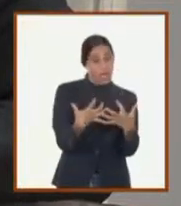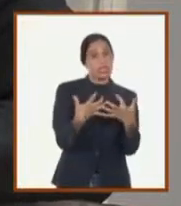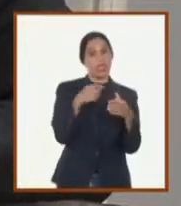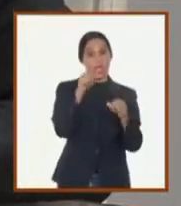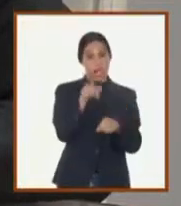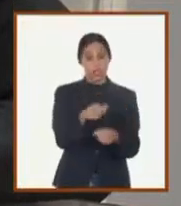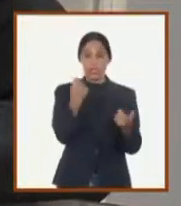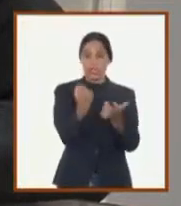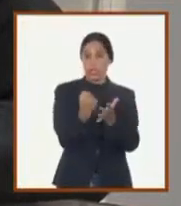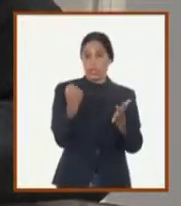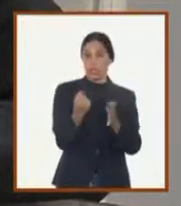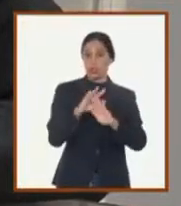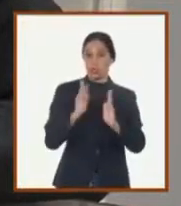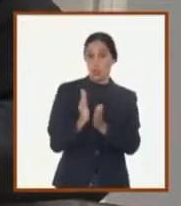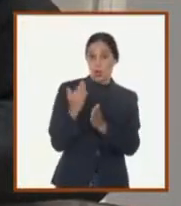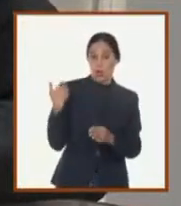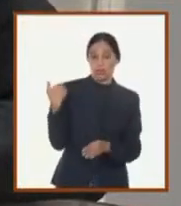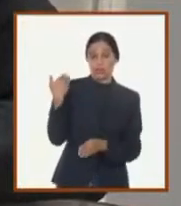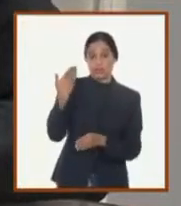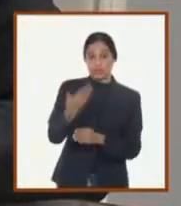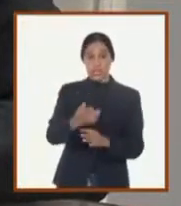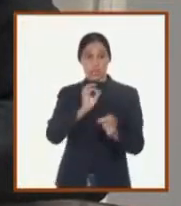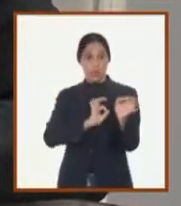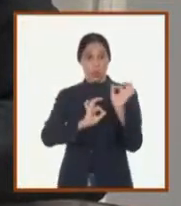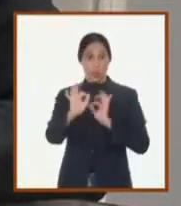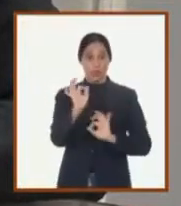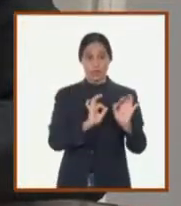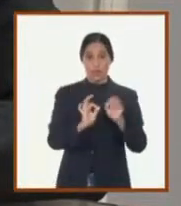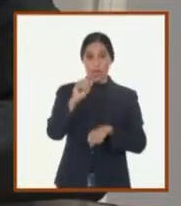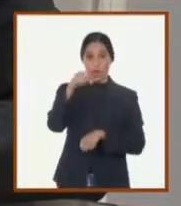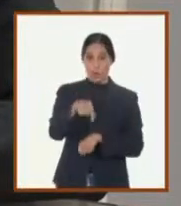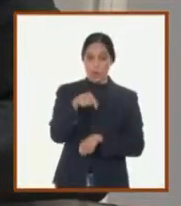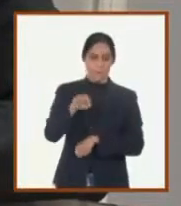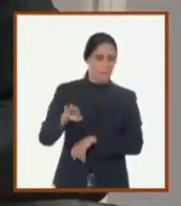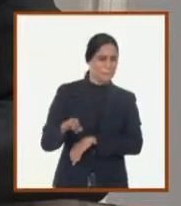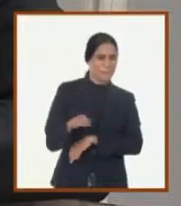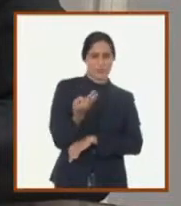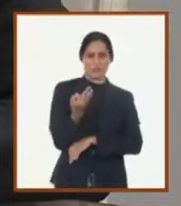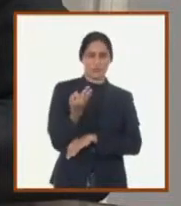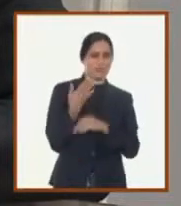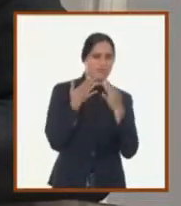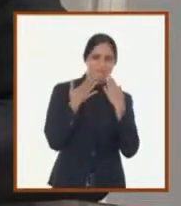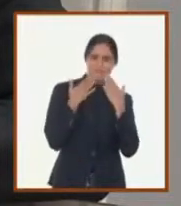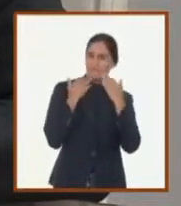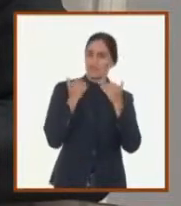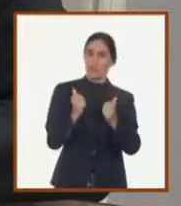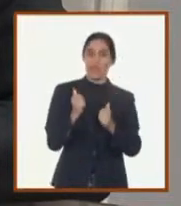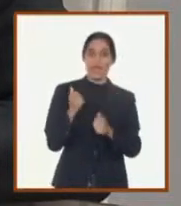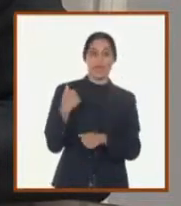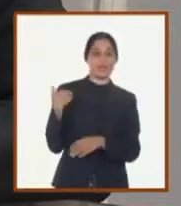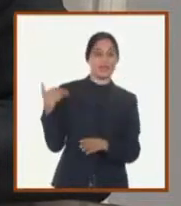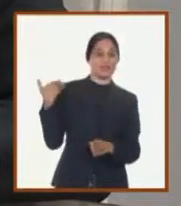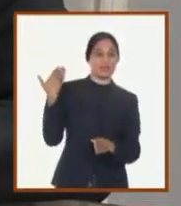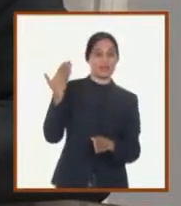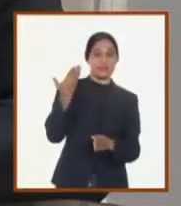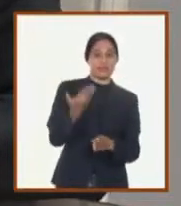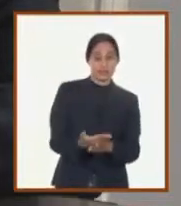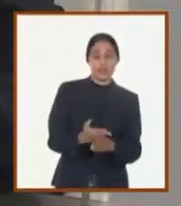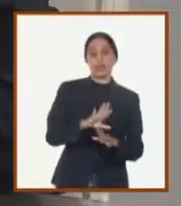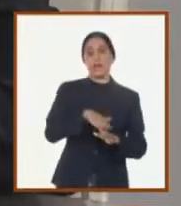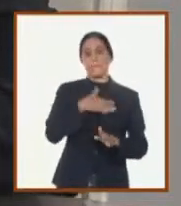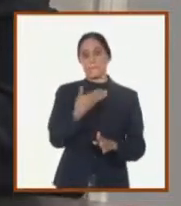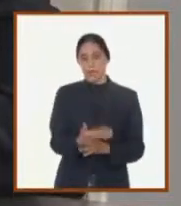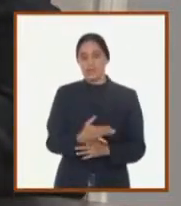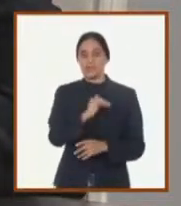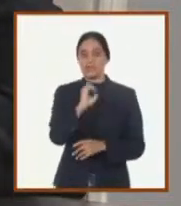instante que se conserva hoy funciona eh perfectamente 60 años después mucho Después